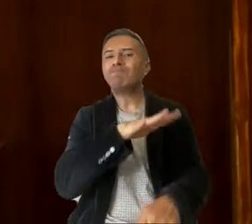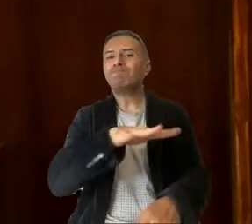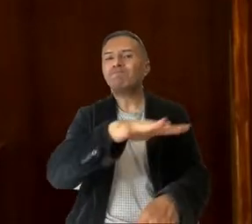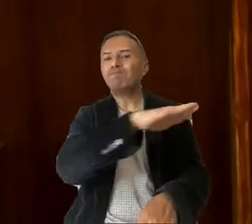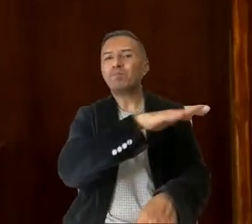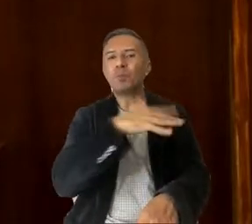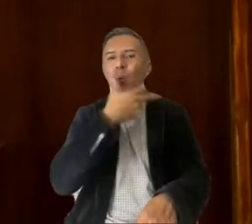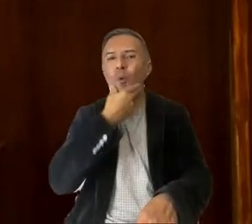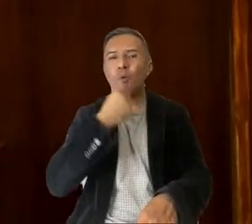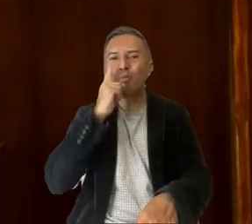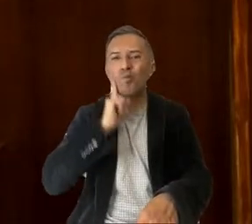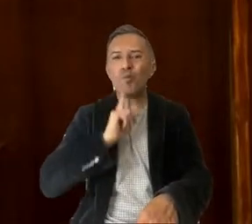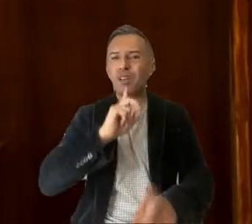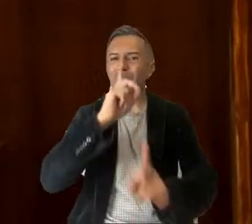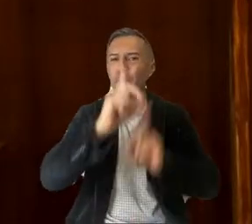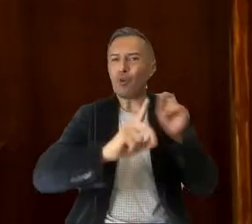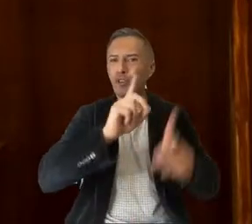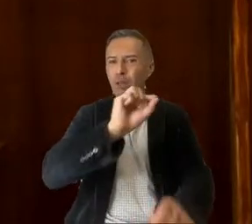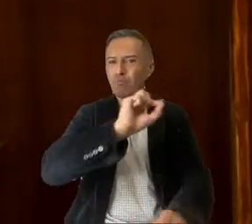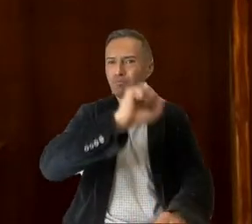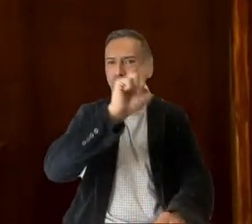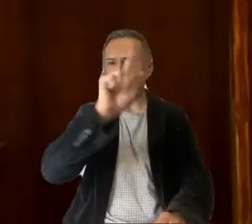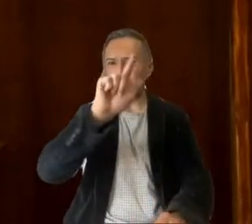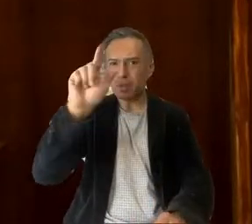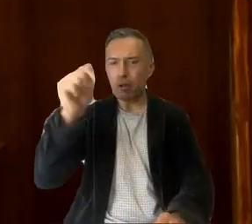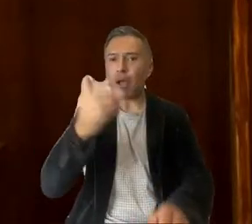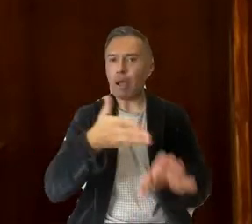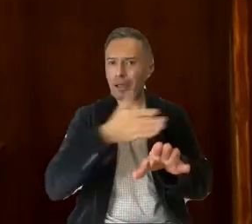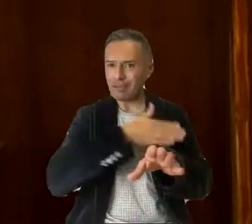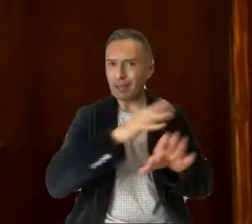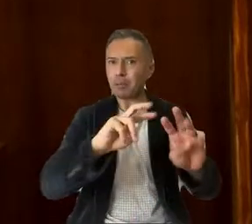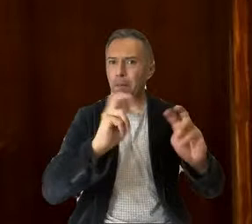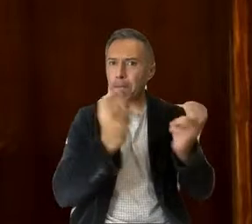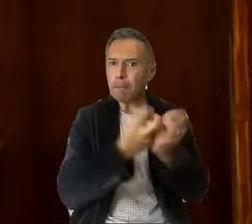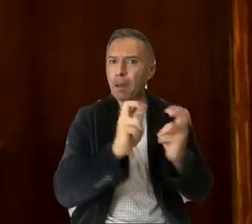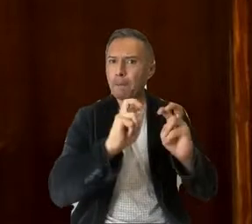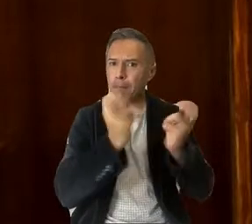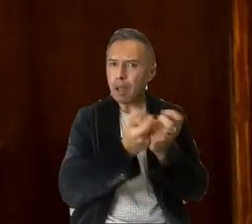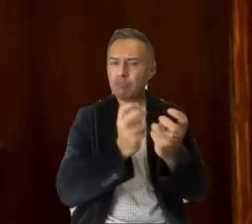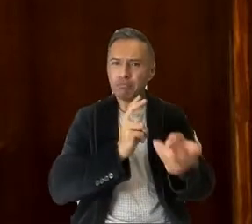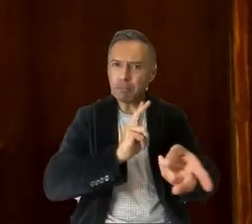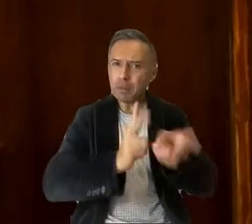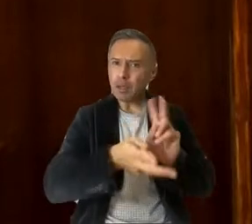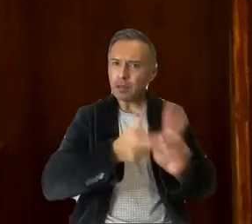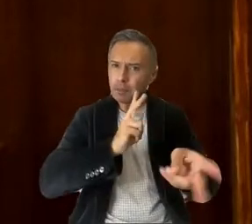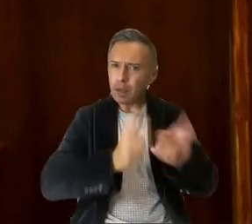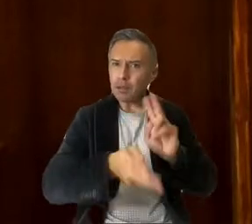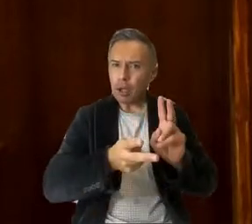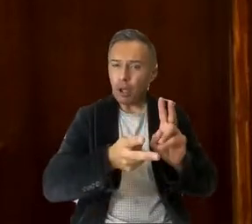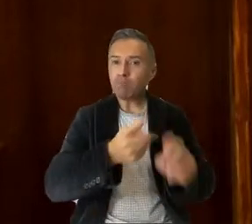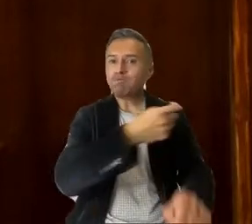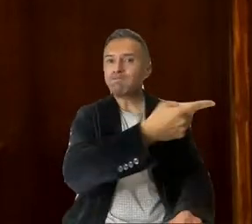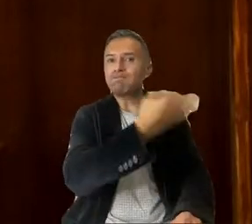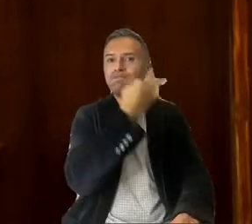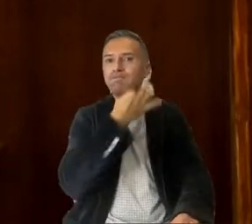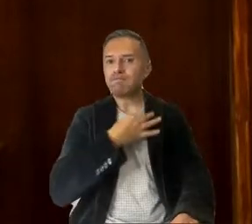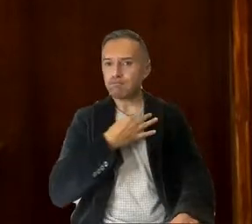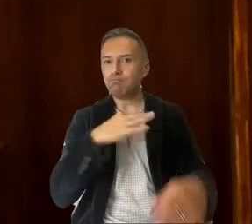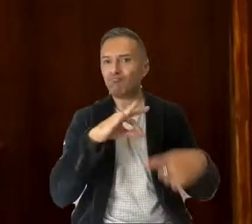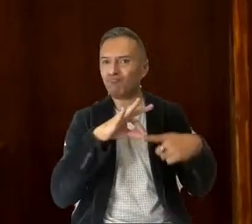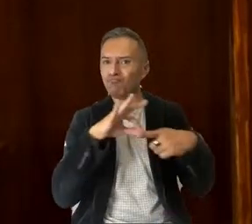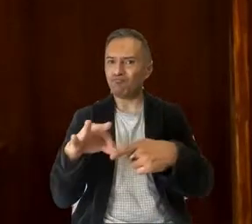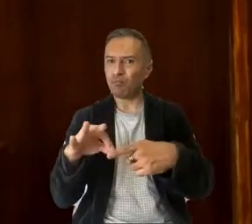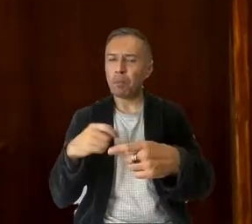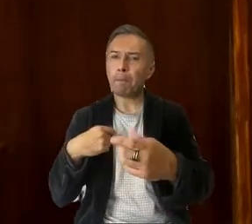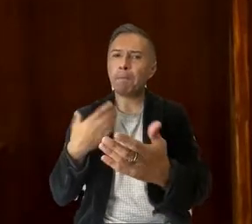de las y los deportistas con quienes amablemente pudimos llevar a cabo diversos encuentros, presento una